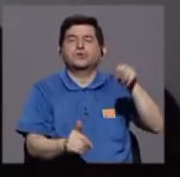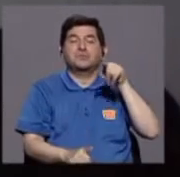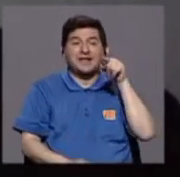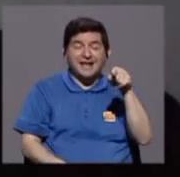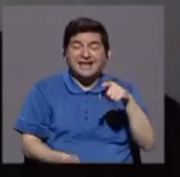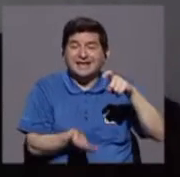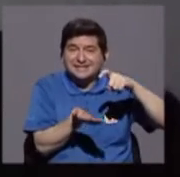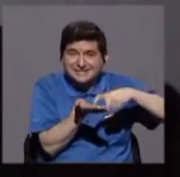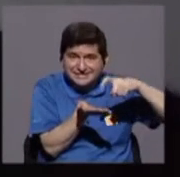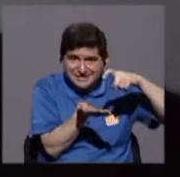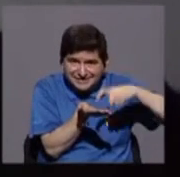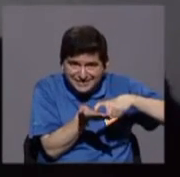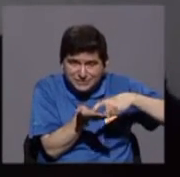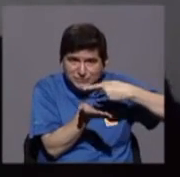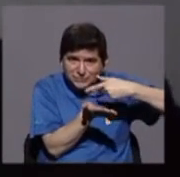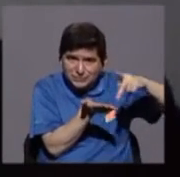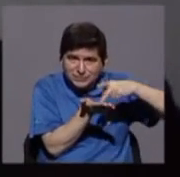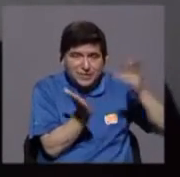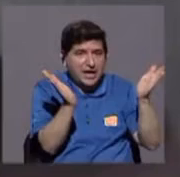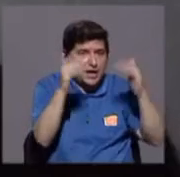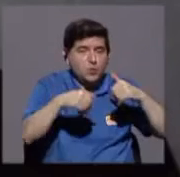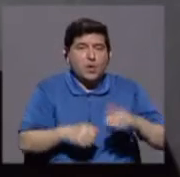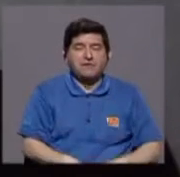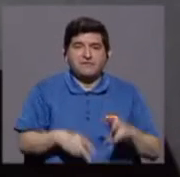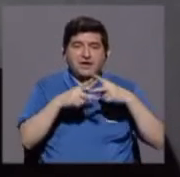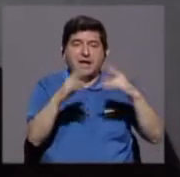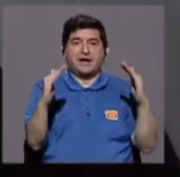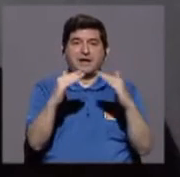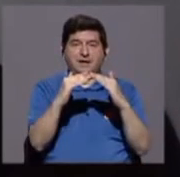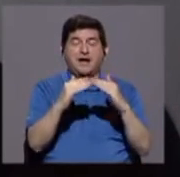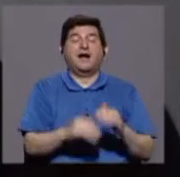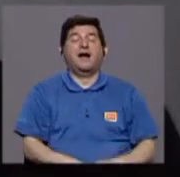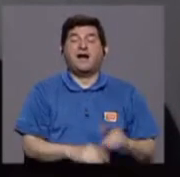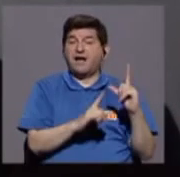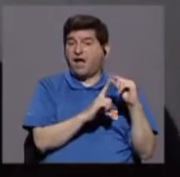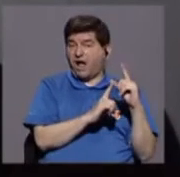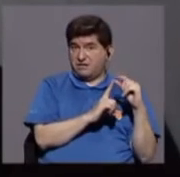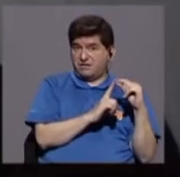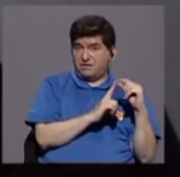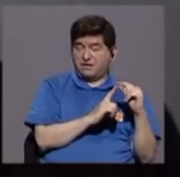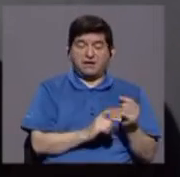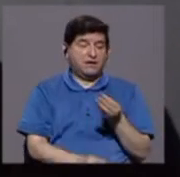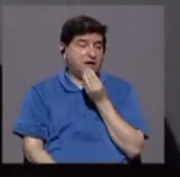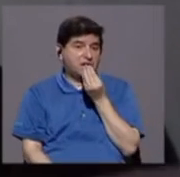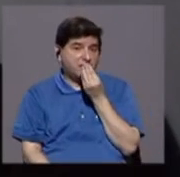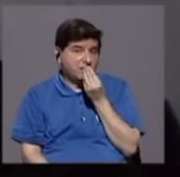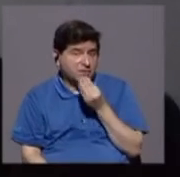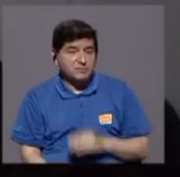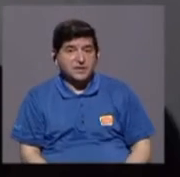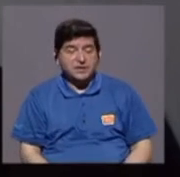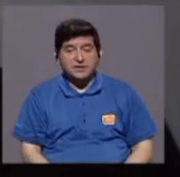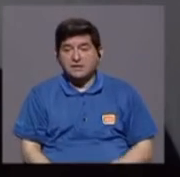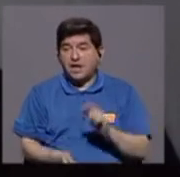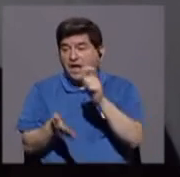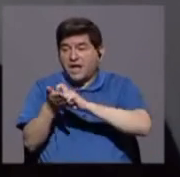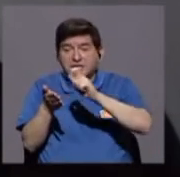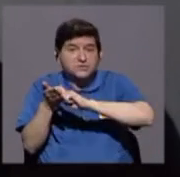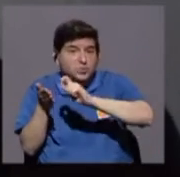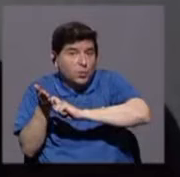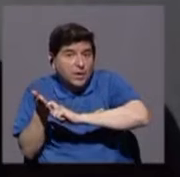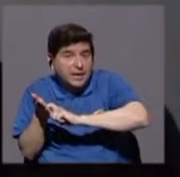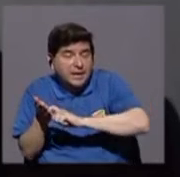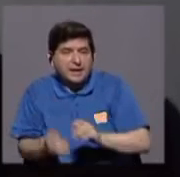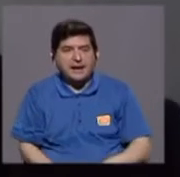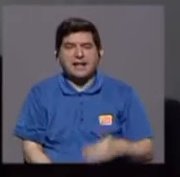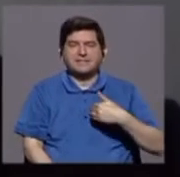esas deudas que estás pagando no había hipotecas, hay que pagar el alquiler, comedera, hay que pagar a los chiquillos en la escuela, lo que sea. O sea,